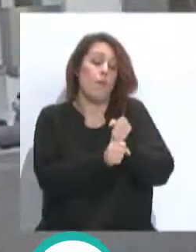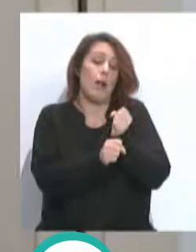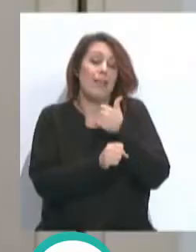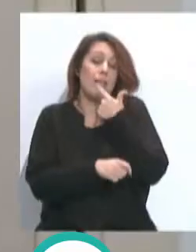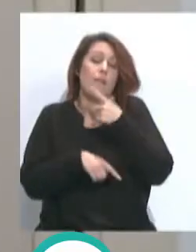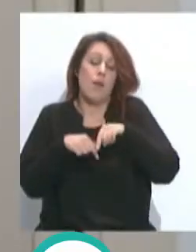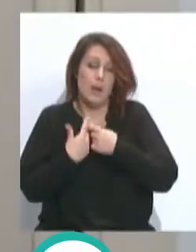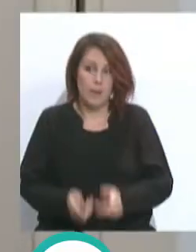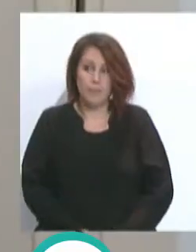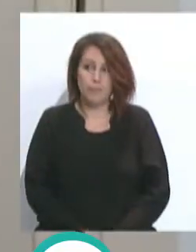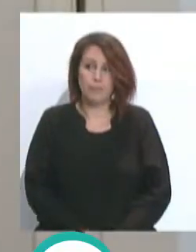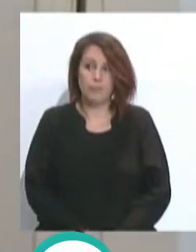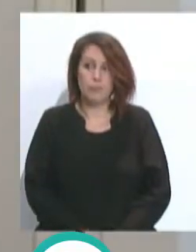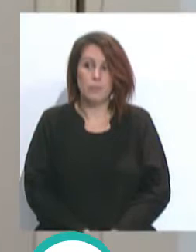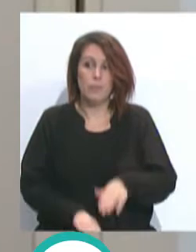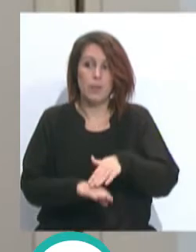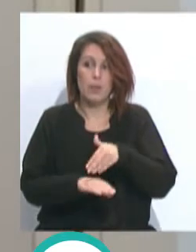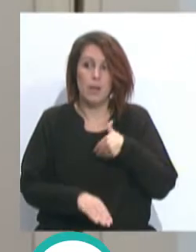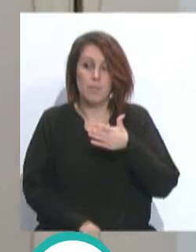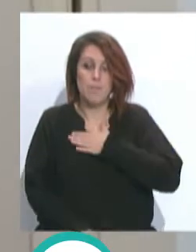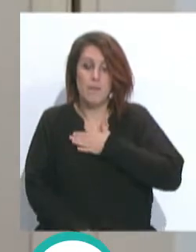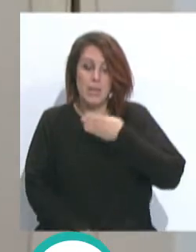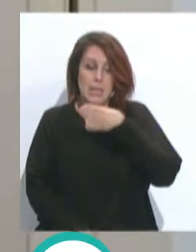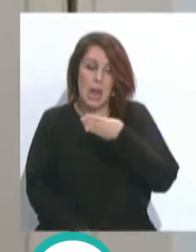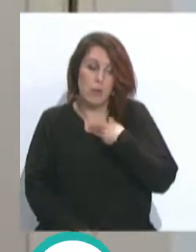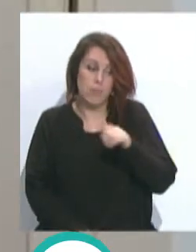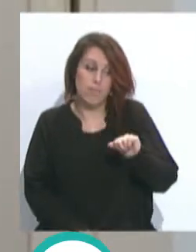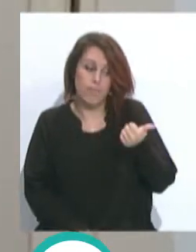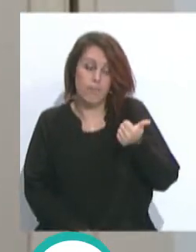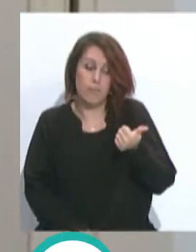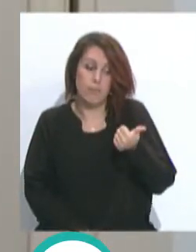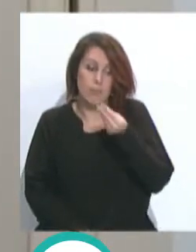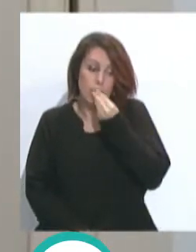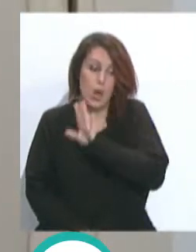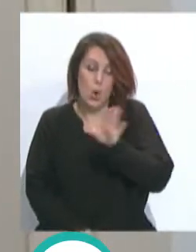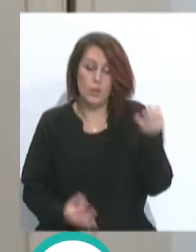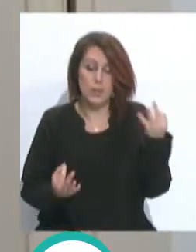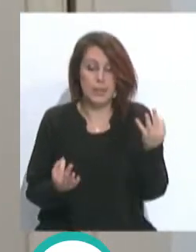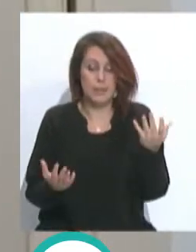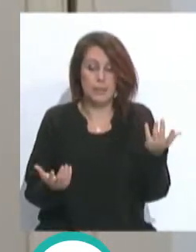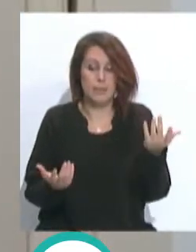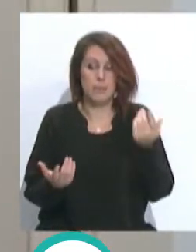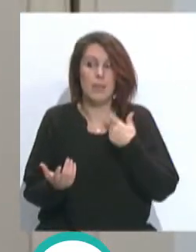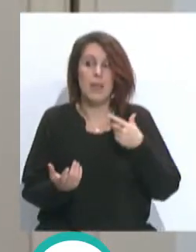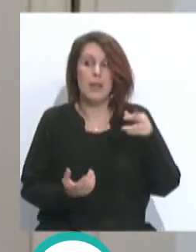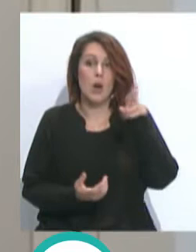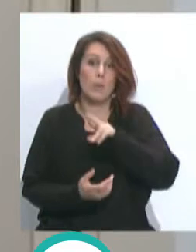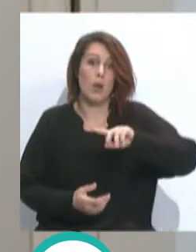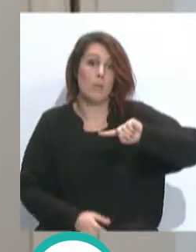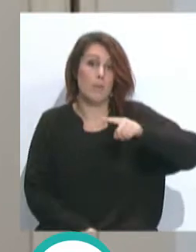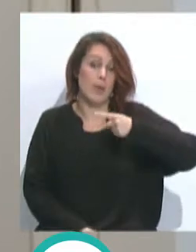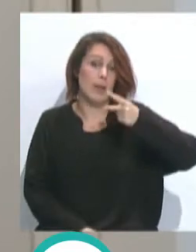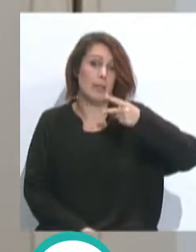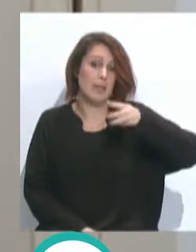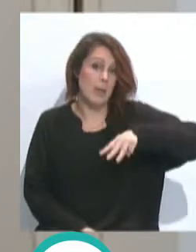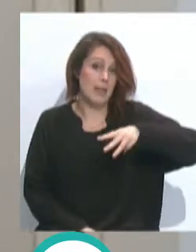según las familias. Lo más posible para asegurarme mi bachillerato sería hacer recuperar mi primer trimestre de